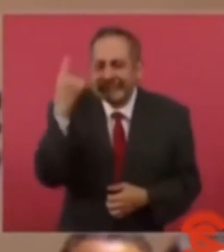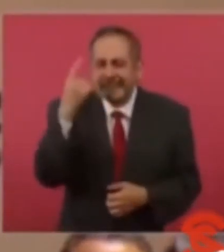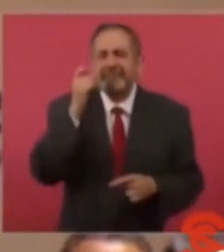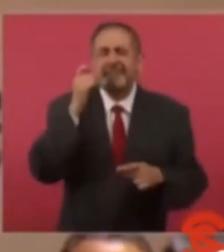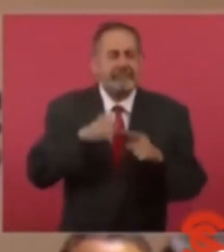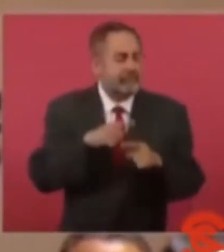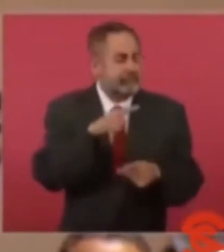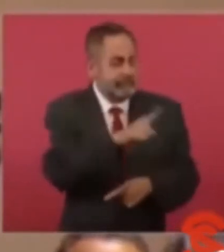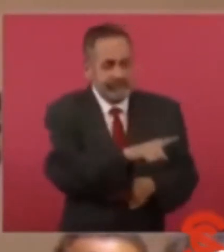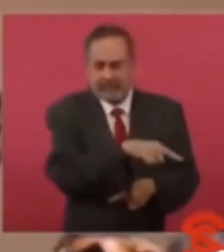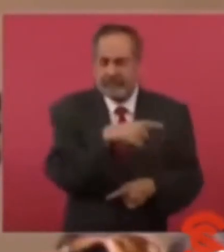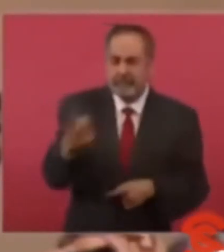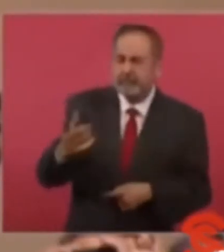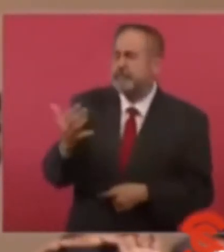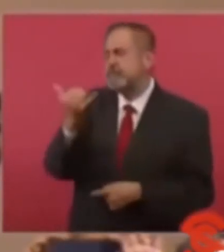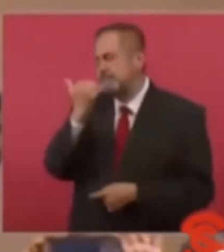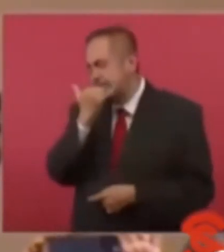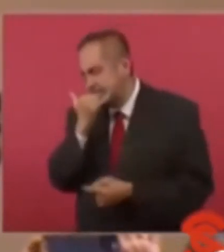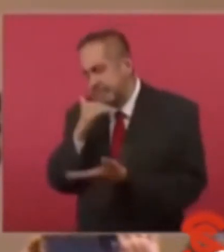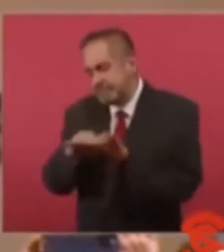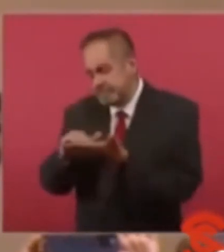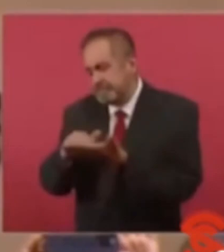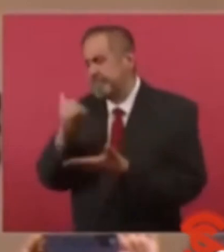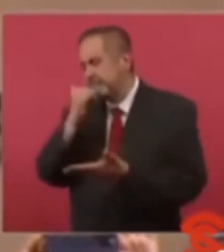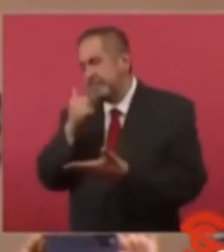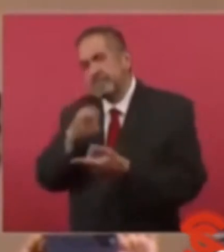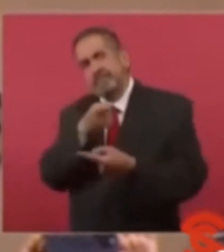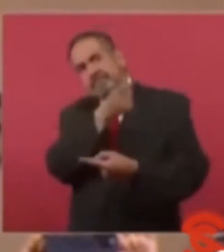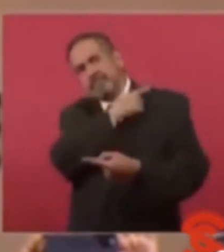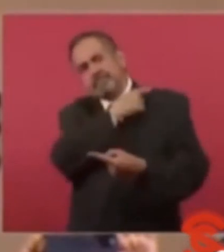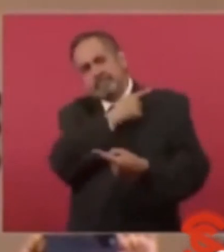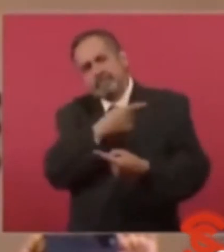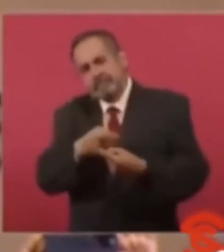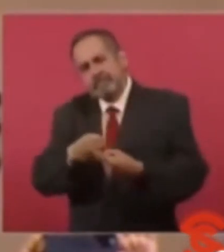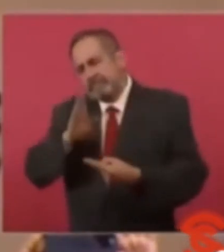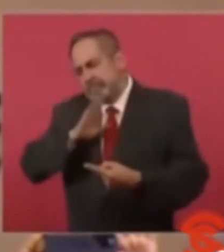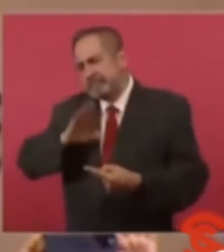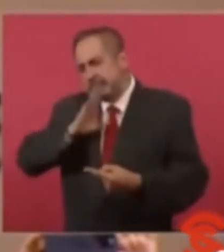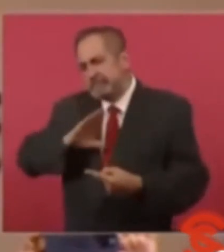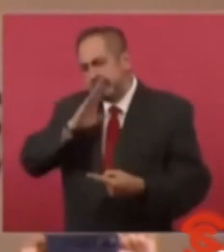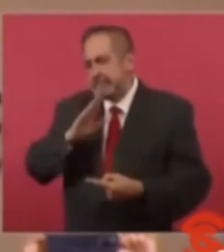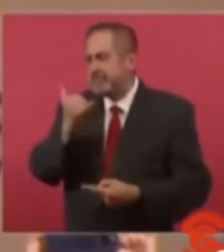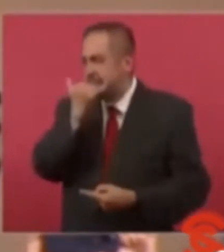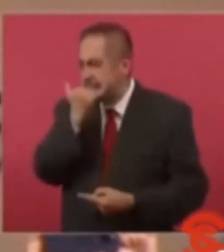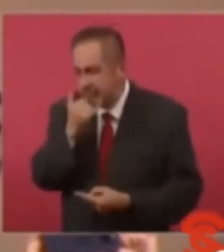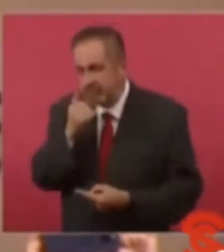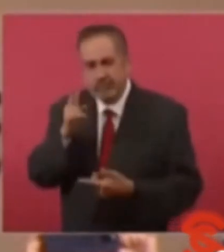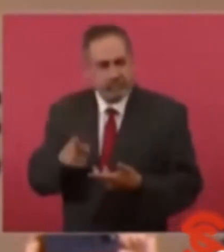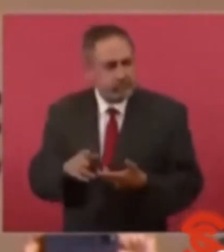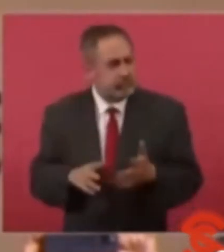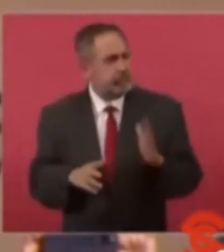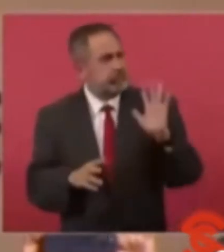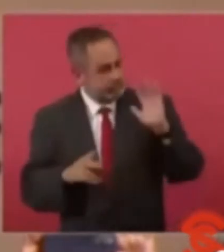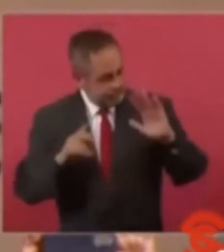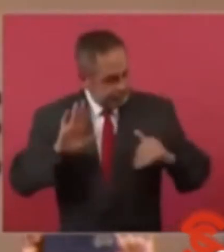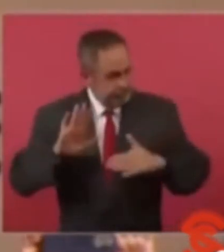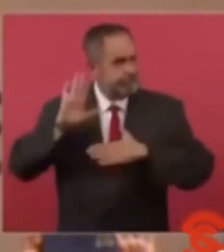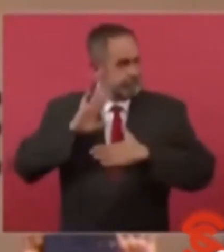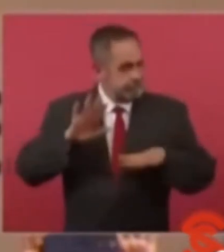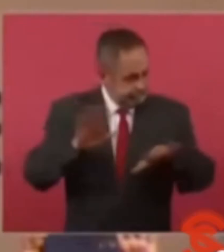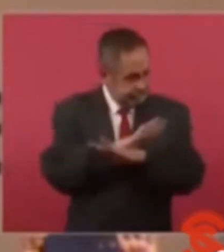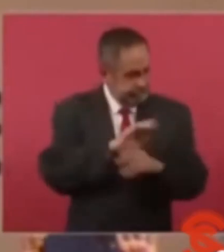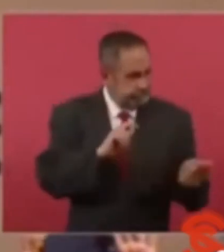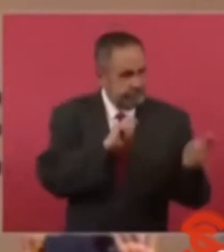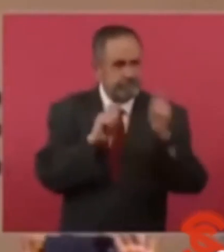el que ofrecieran disculpa por todas sus fechorías y sinceramente se comprometieran a